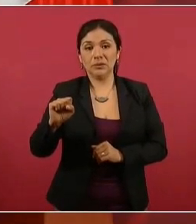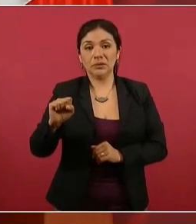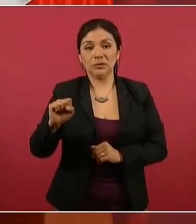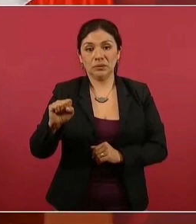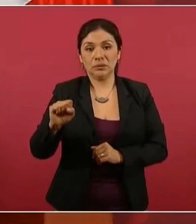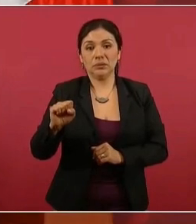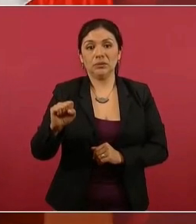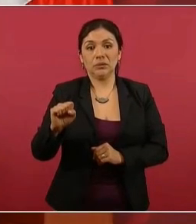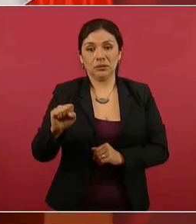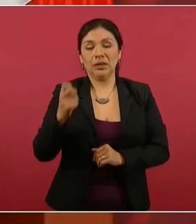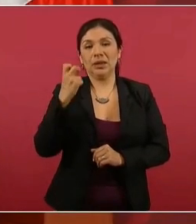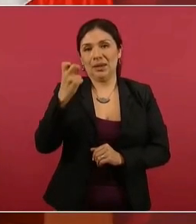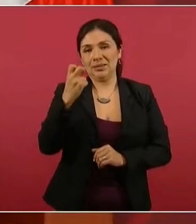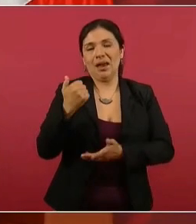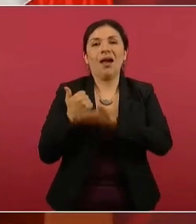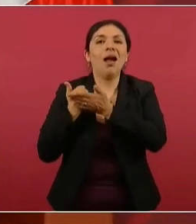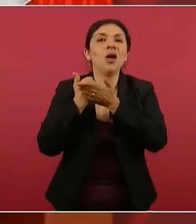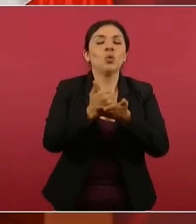este es el subsidio